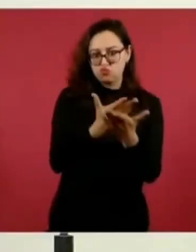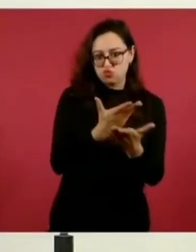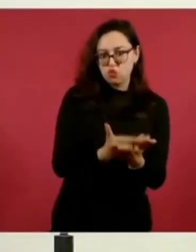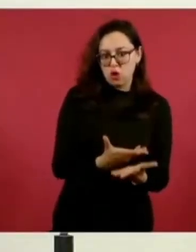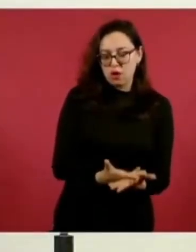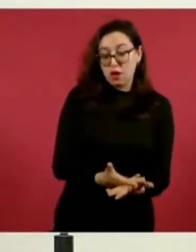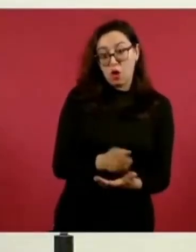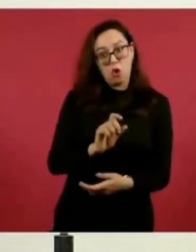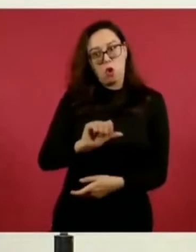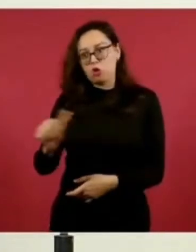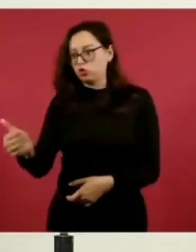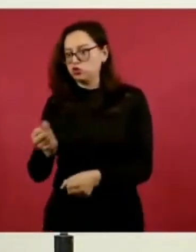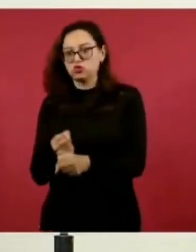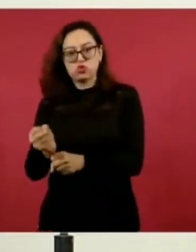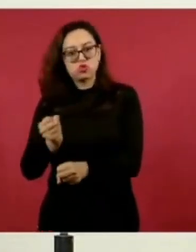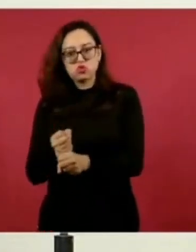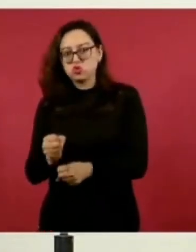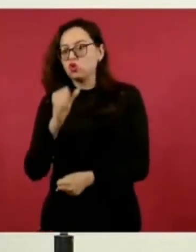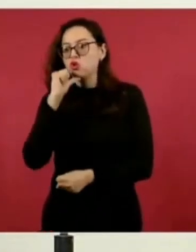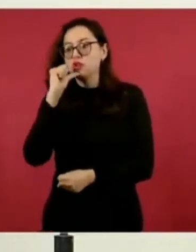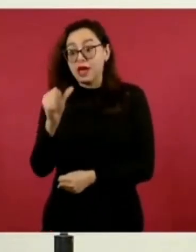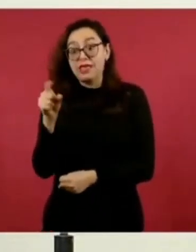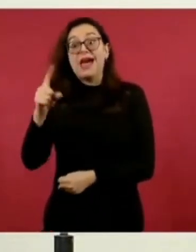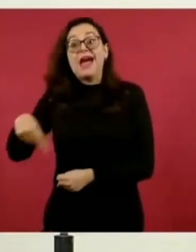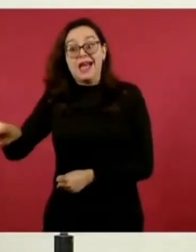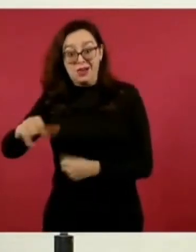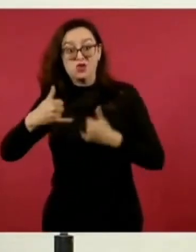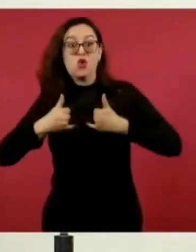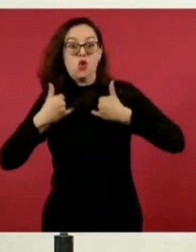participaron. Y cuando los dejan libres